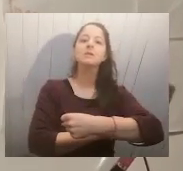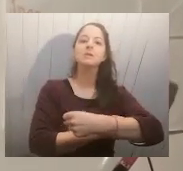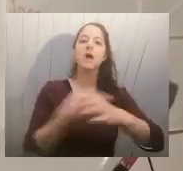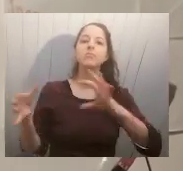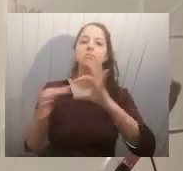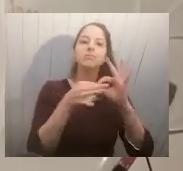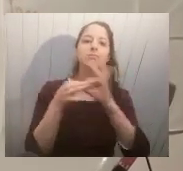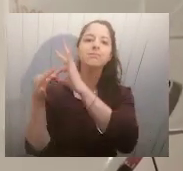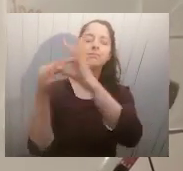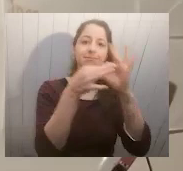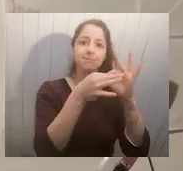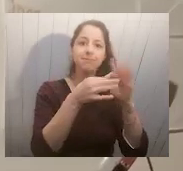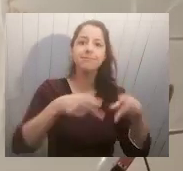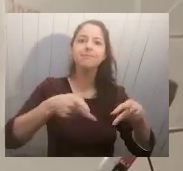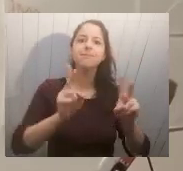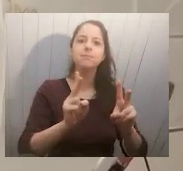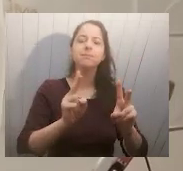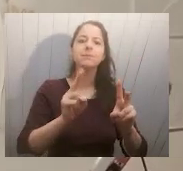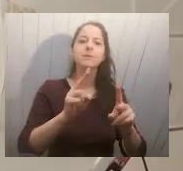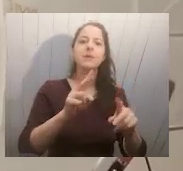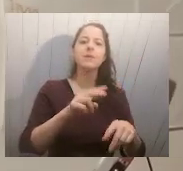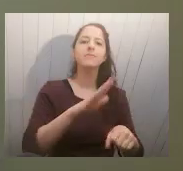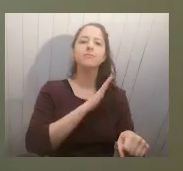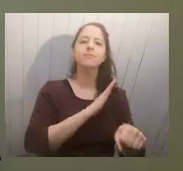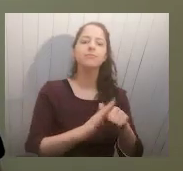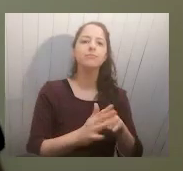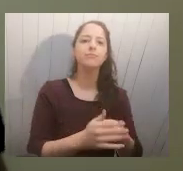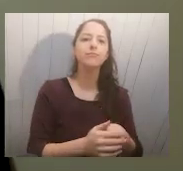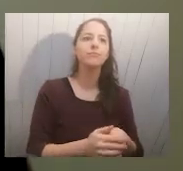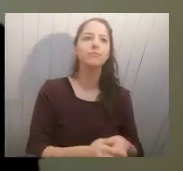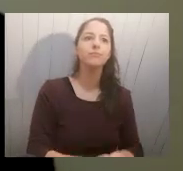crisis habitacional, el hacinamiento y la desigualdad en Chile.